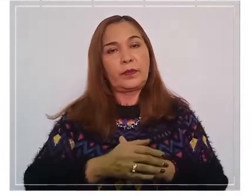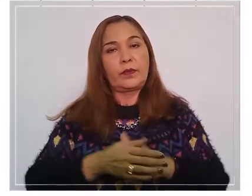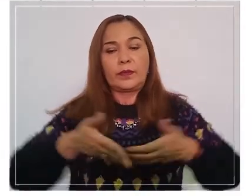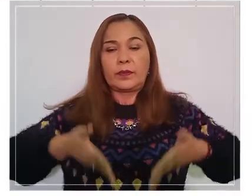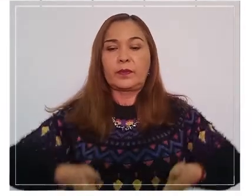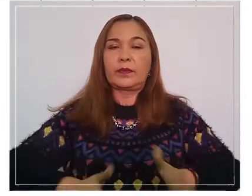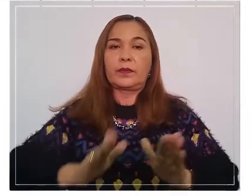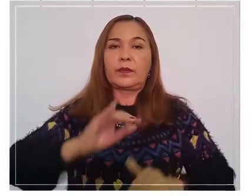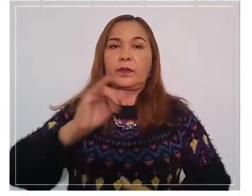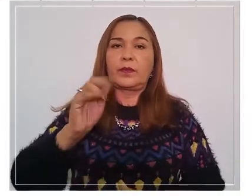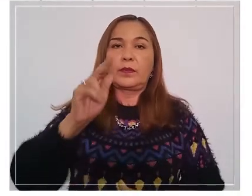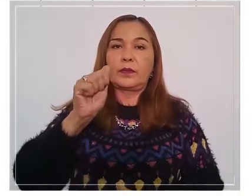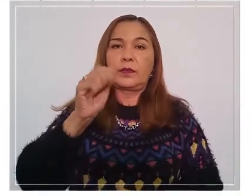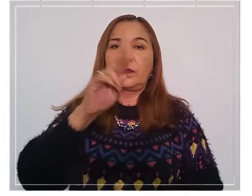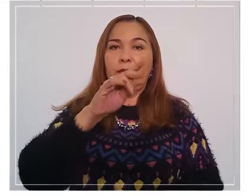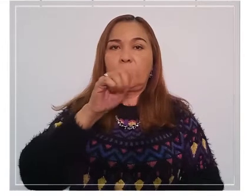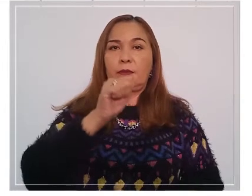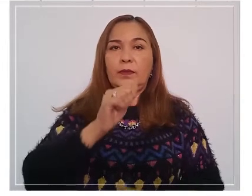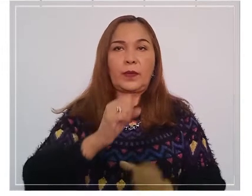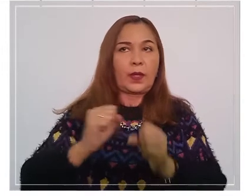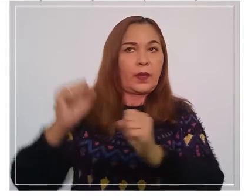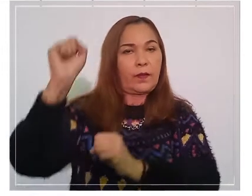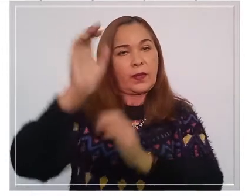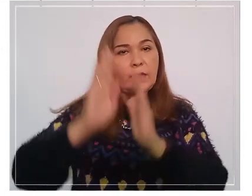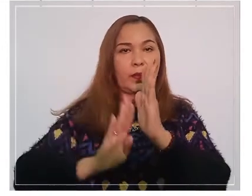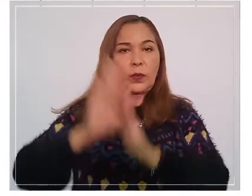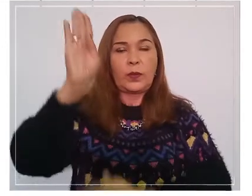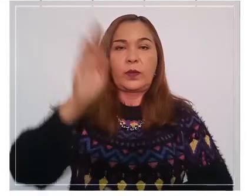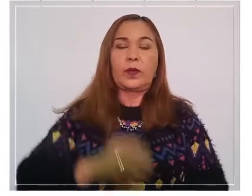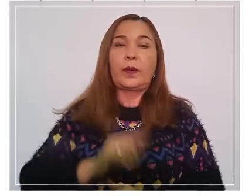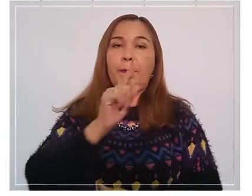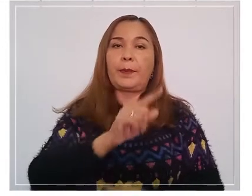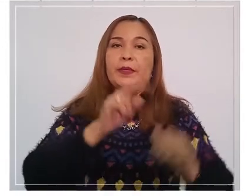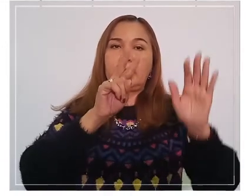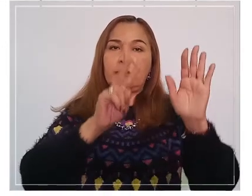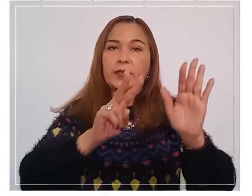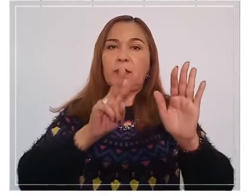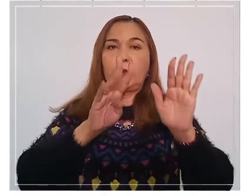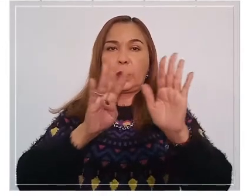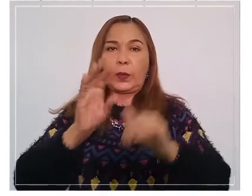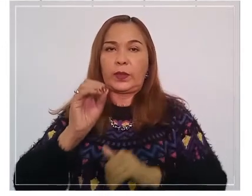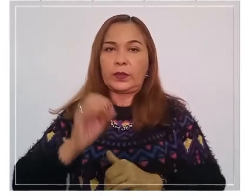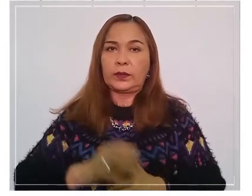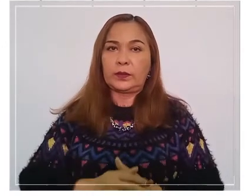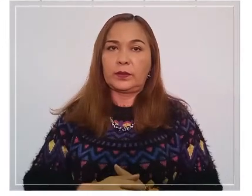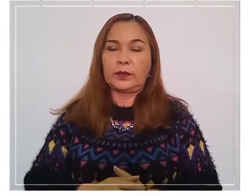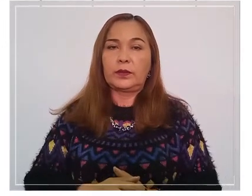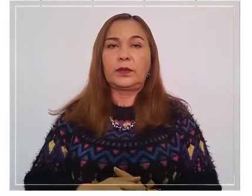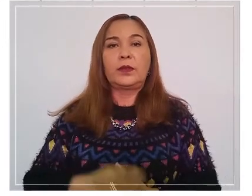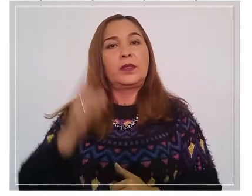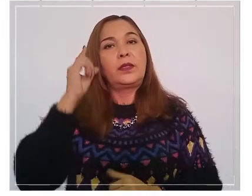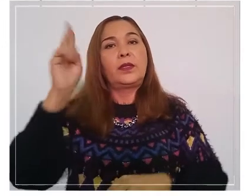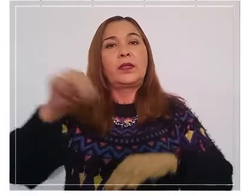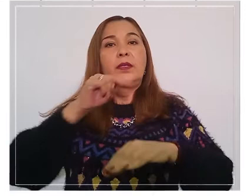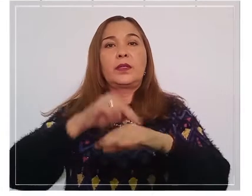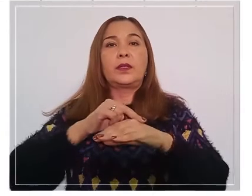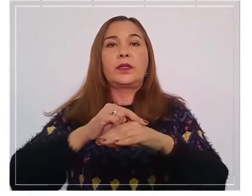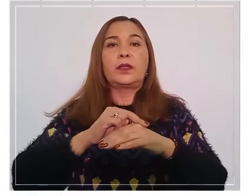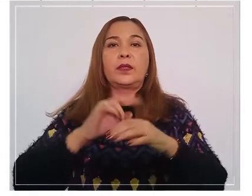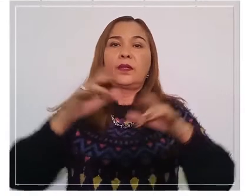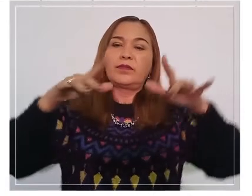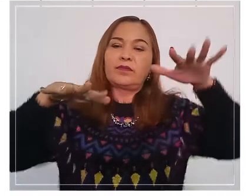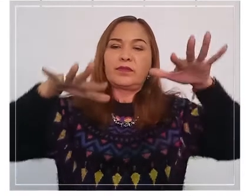natalicio de juana ramírez la avanzadora 1790 día nacional del